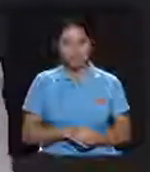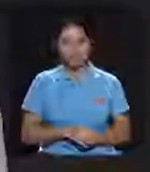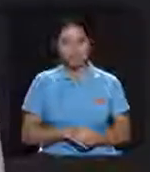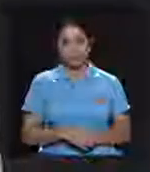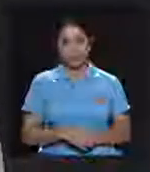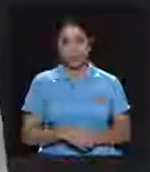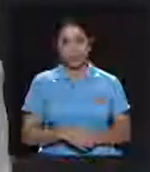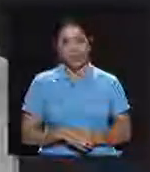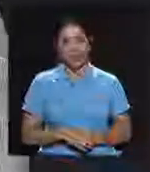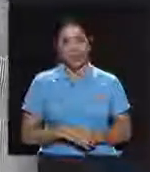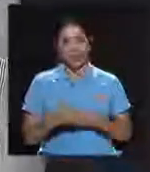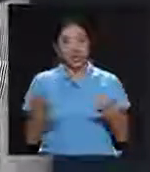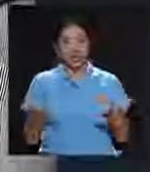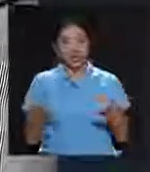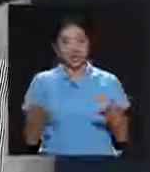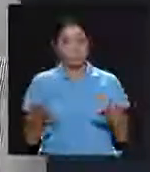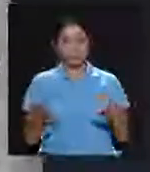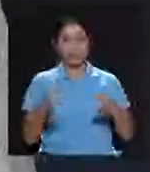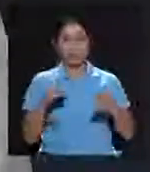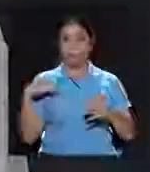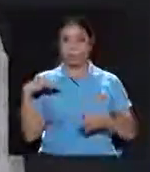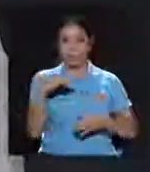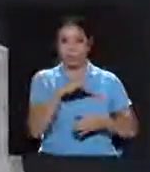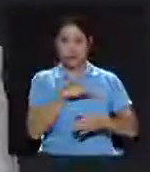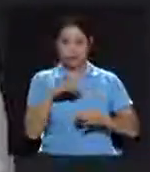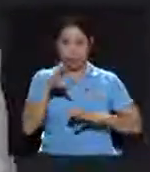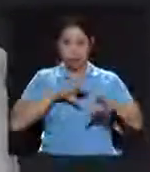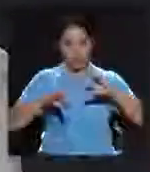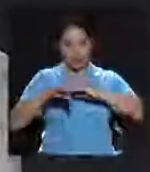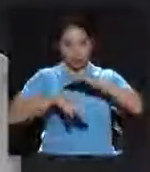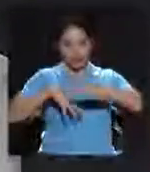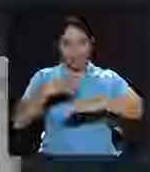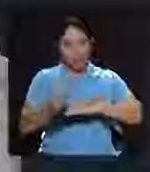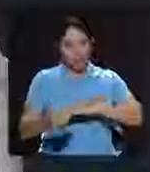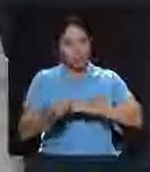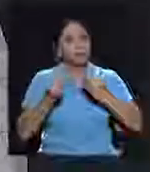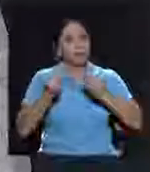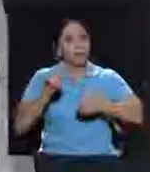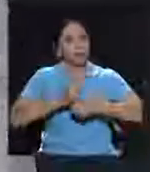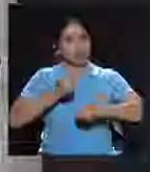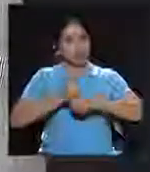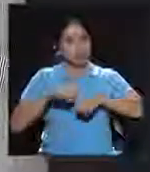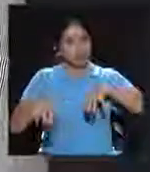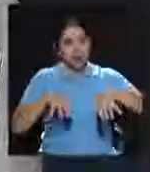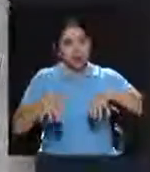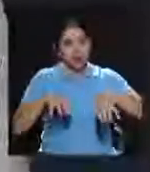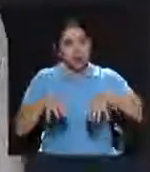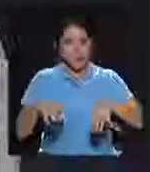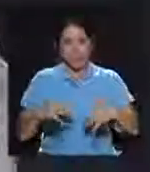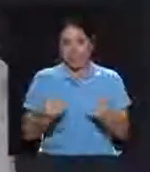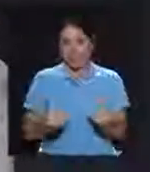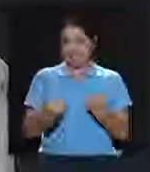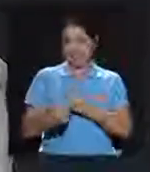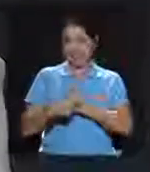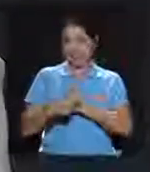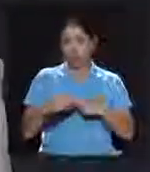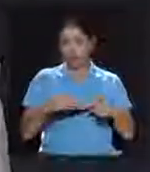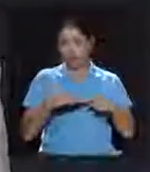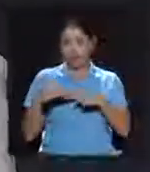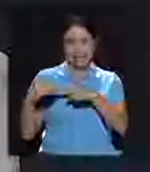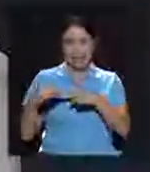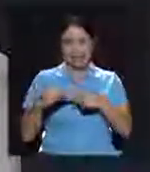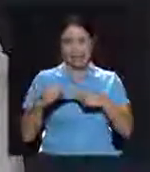la cartera de comercio exterior es una cartera muy activa y en estas épocas es especialmente